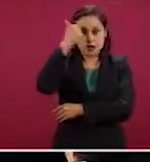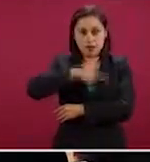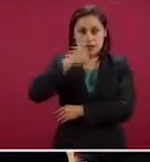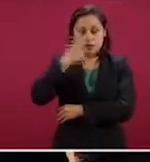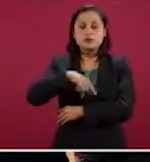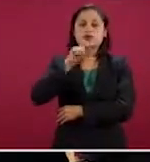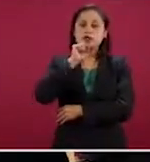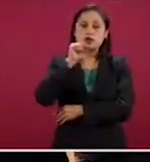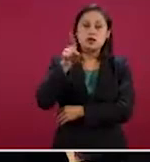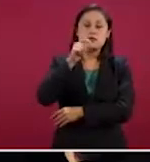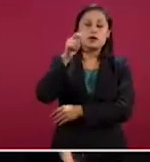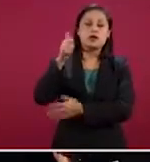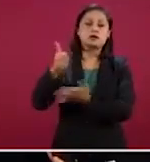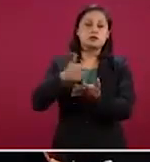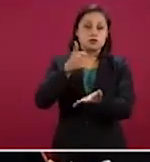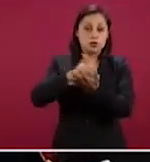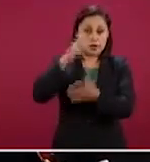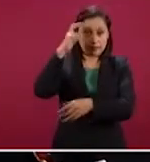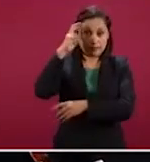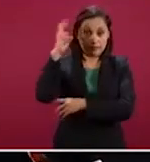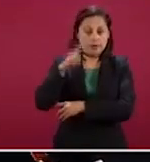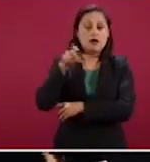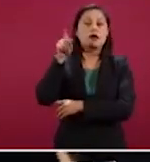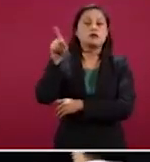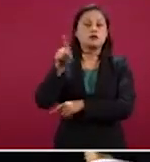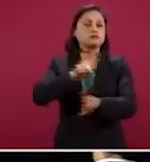de Hidalgo y también en